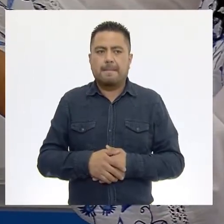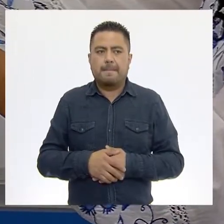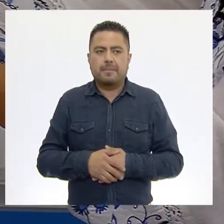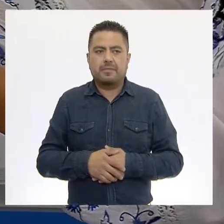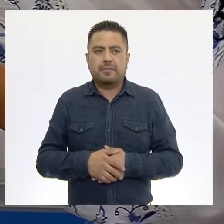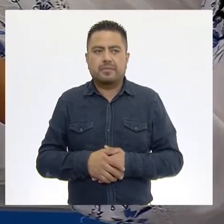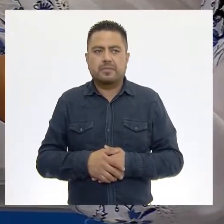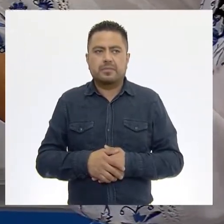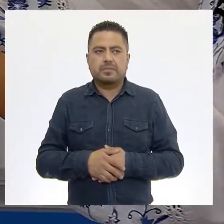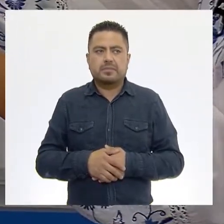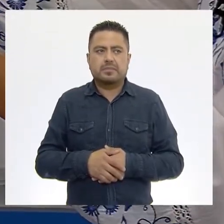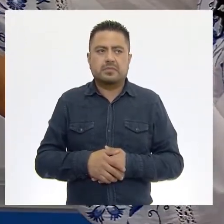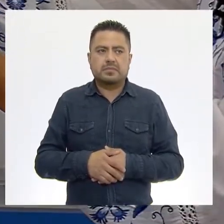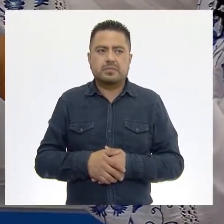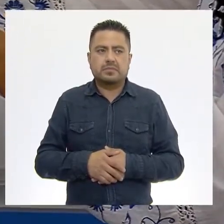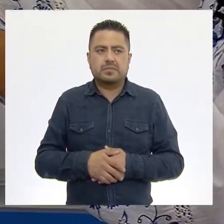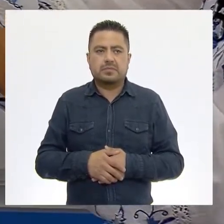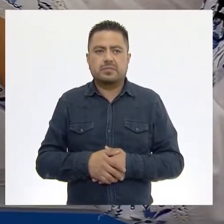Y